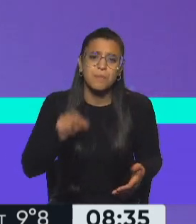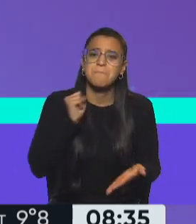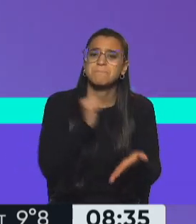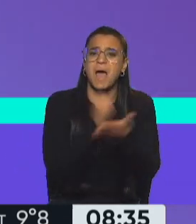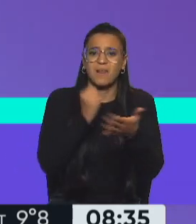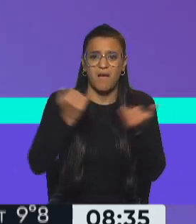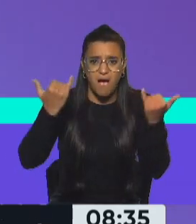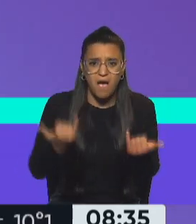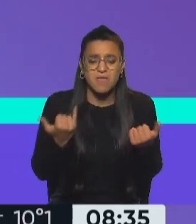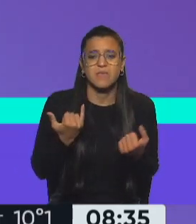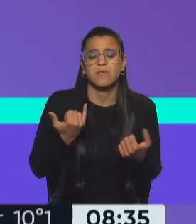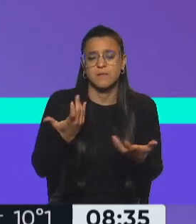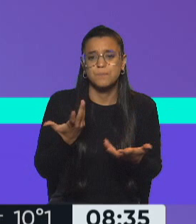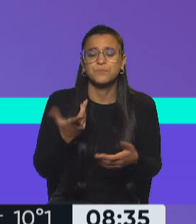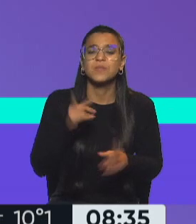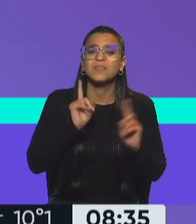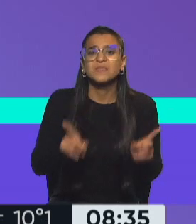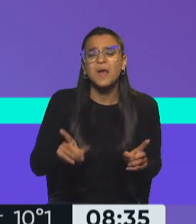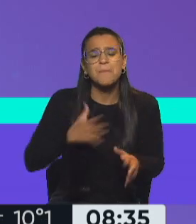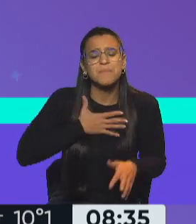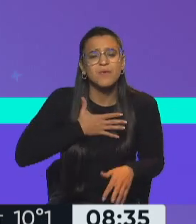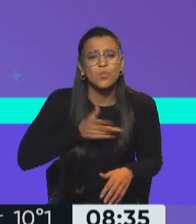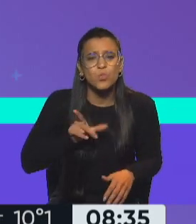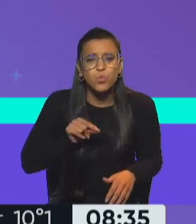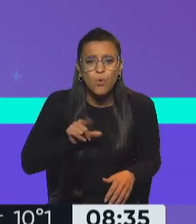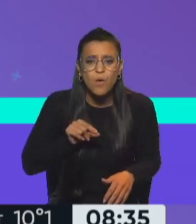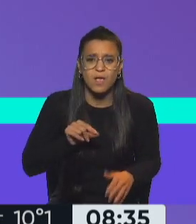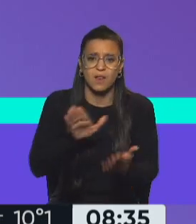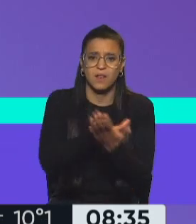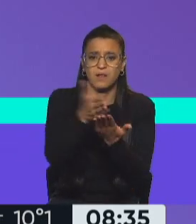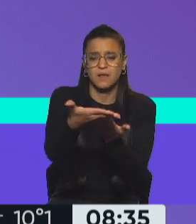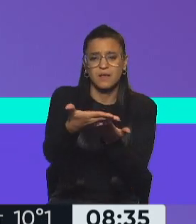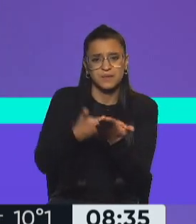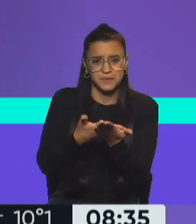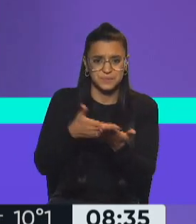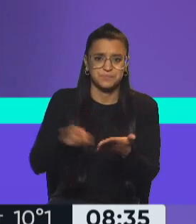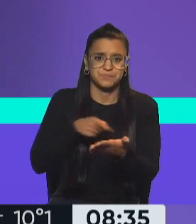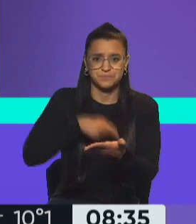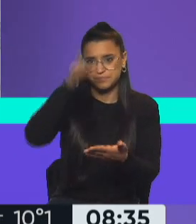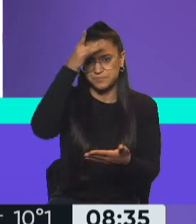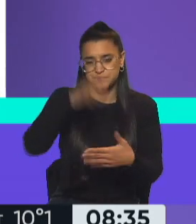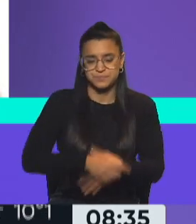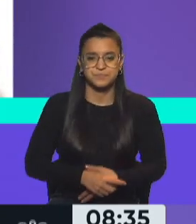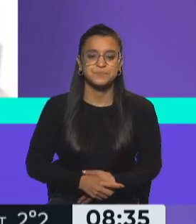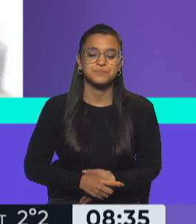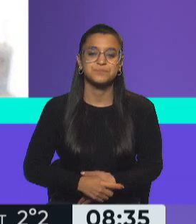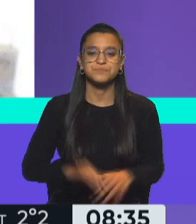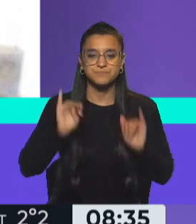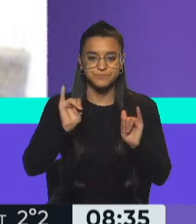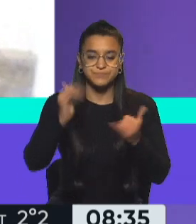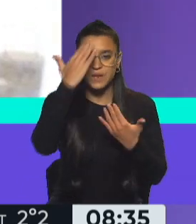en cada uno de sus pasos y un agujero enorme en la contratapa de Página 12. Claro que sí, nuestro